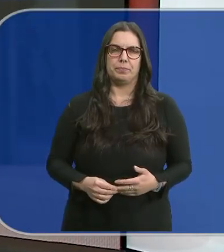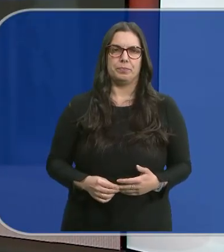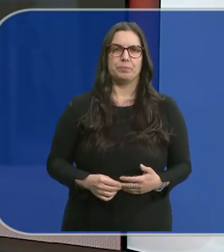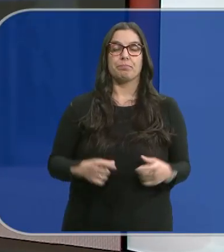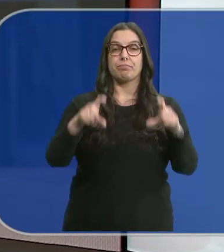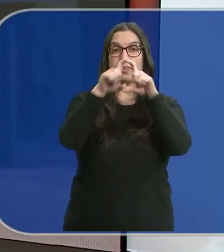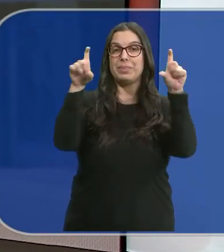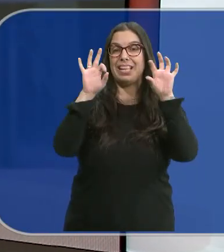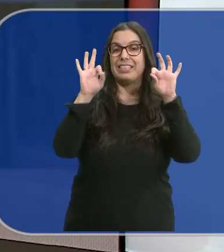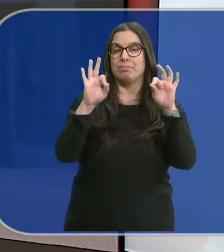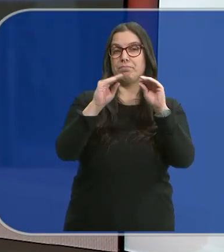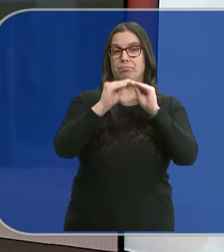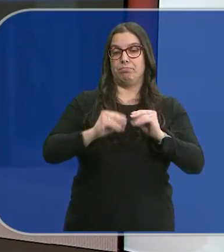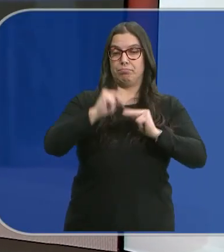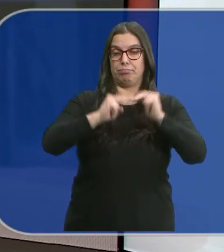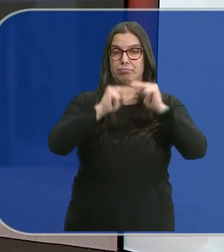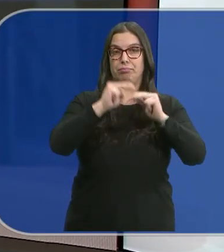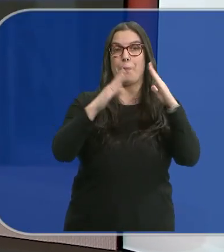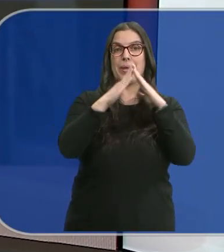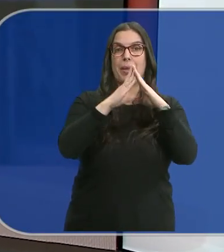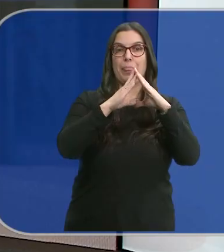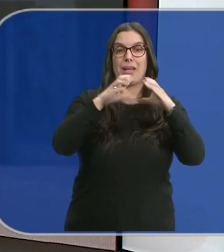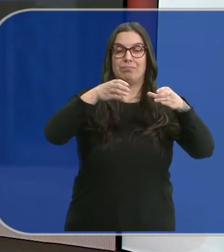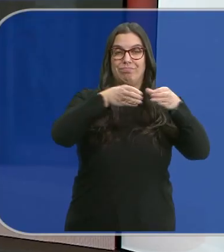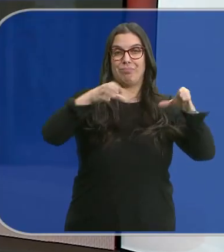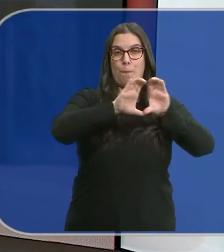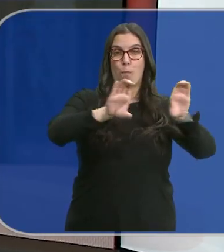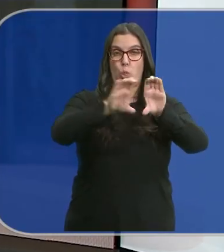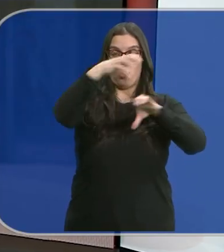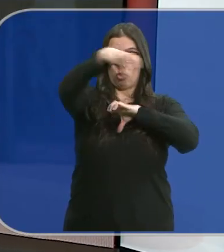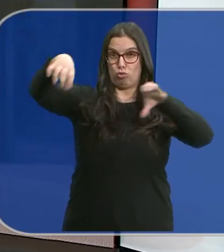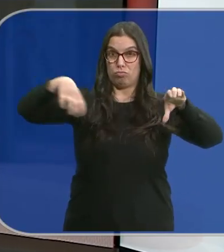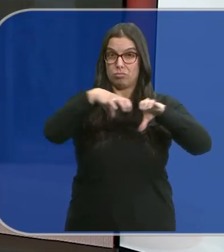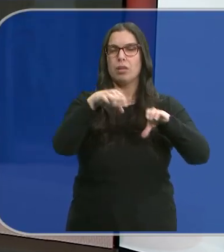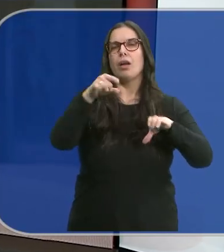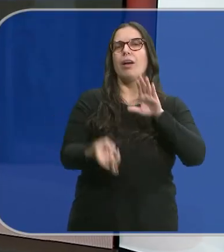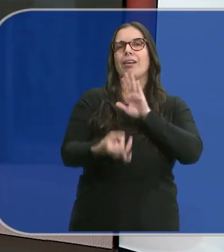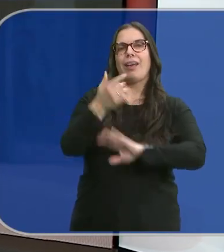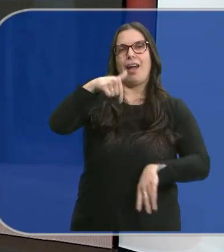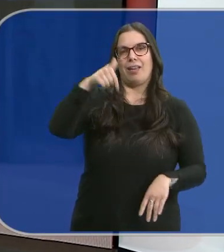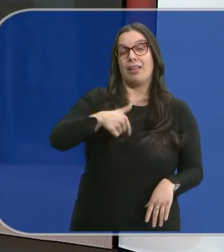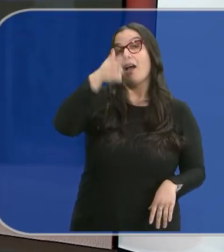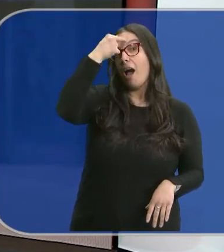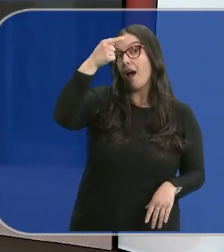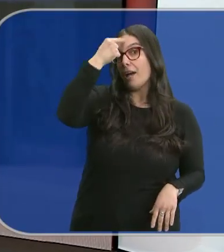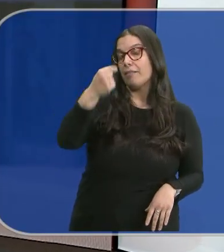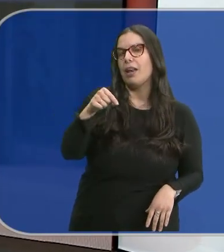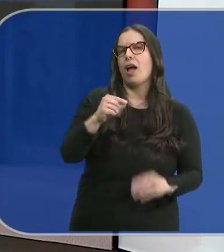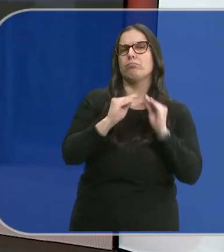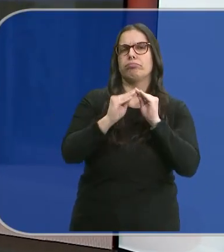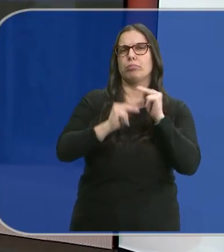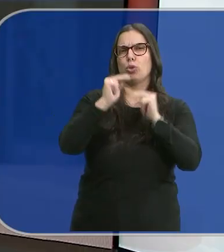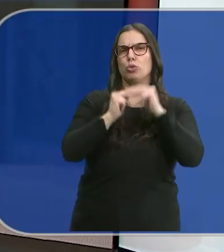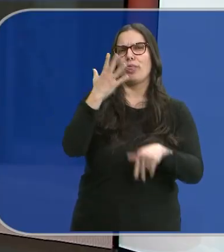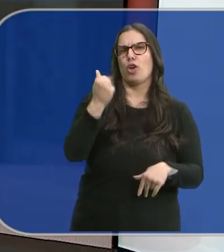Una empresa de fabricación de viviendas modulares ha elegido nuestra comunidad para instalarse. Desde Ávila se construirán 5.000 casas al